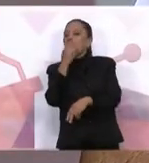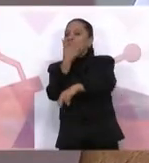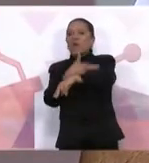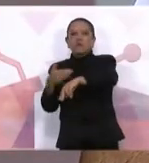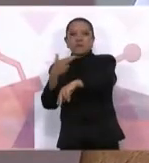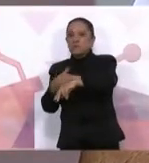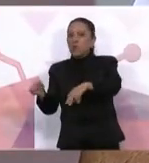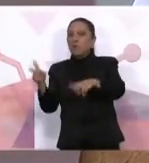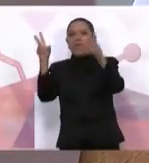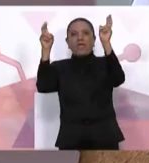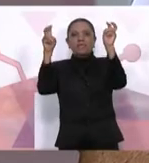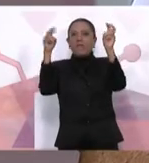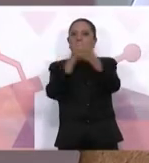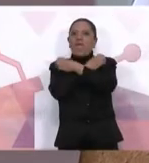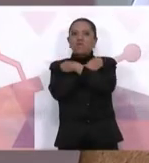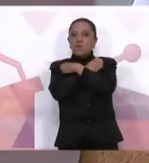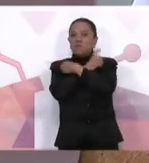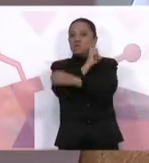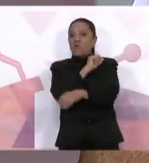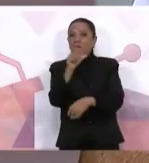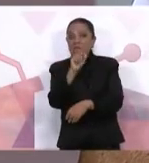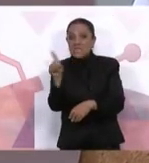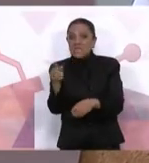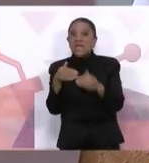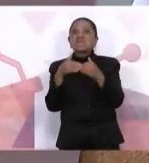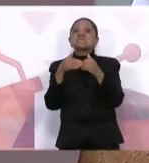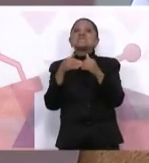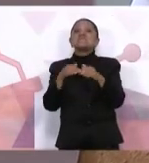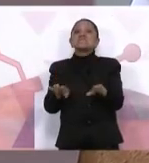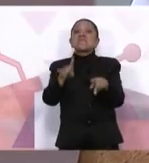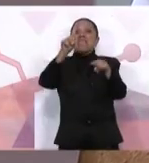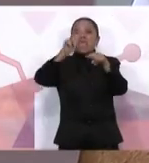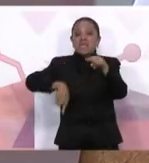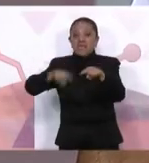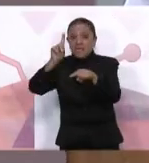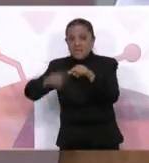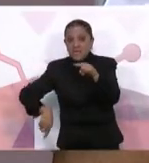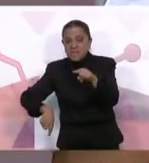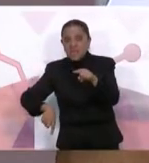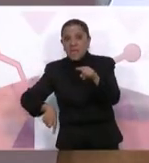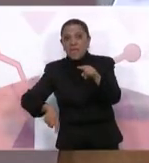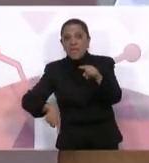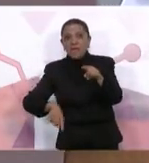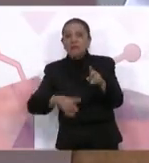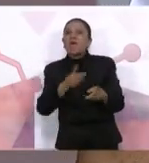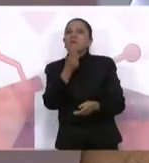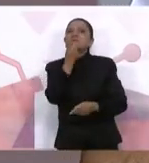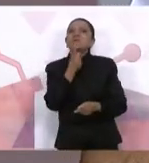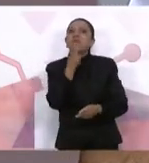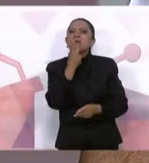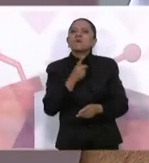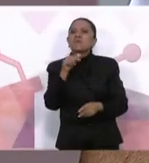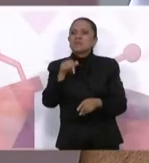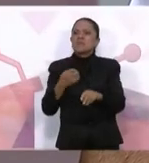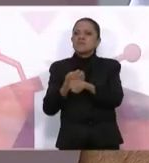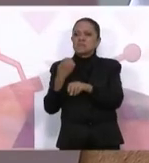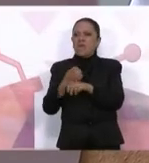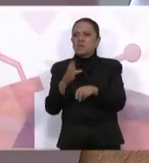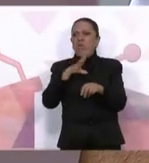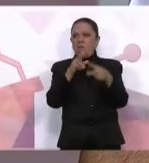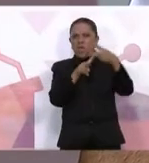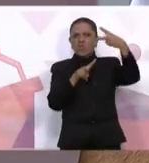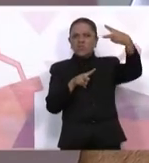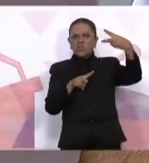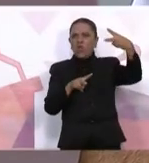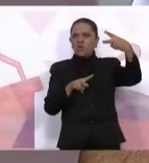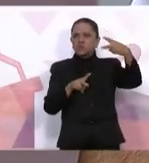calidad si no erradicamos la diabetes del estado dos problemas para erradicar la diabetes hay